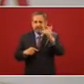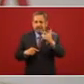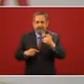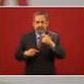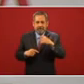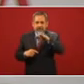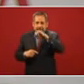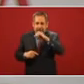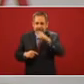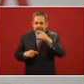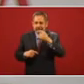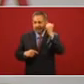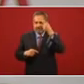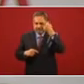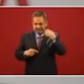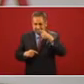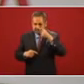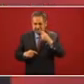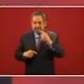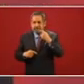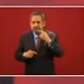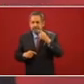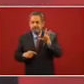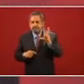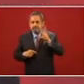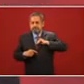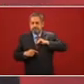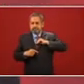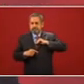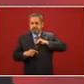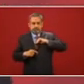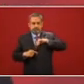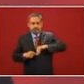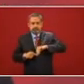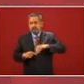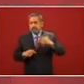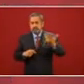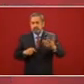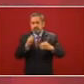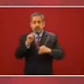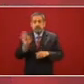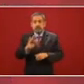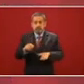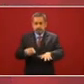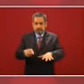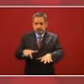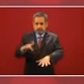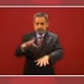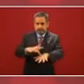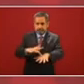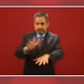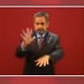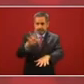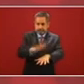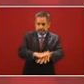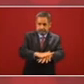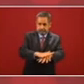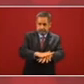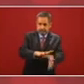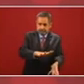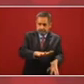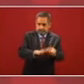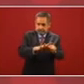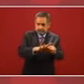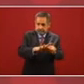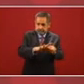lengua, cualquier parte de la boca, e introduce el virus. O lo mismo, tocó una superficie inerte o un material